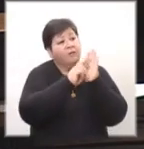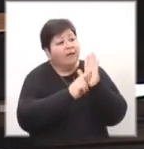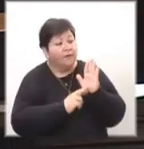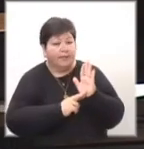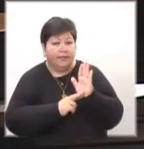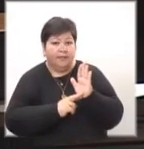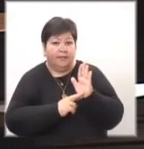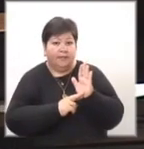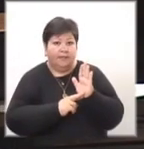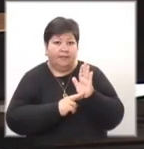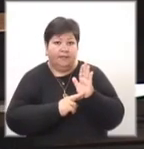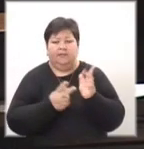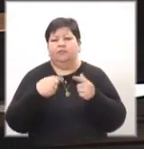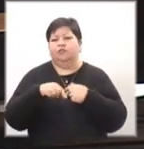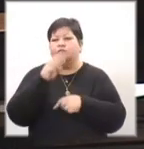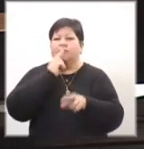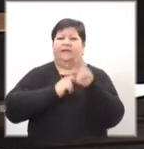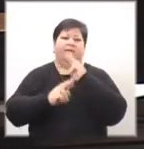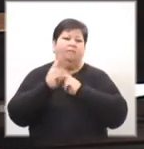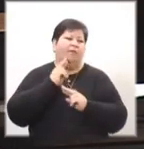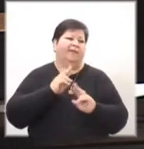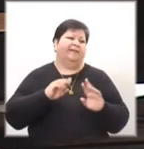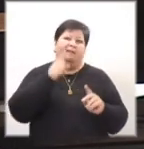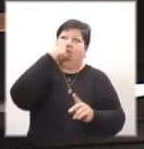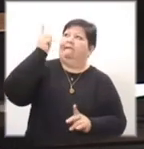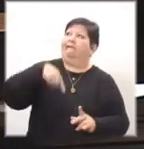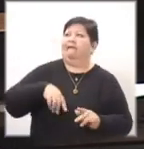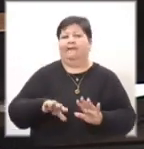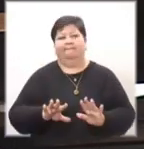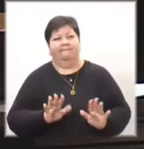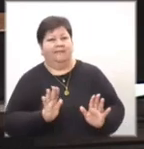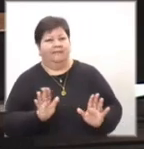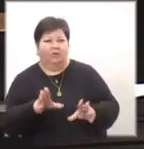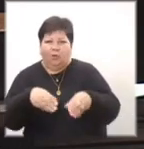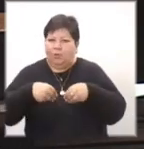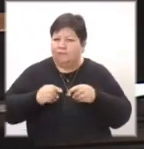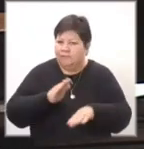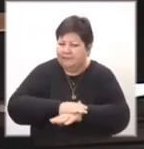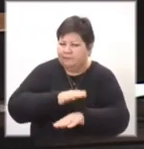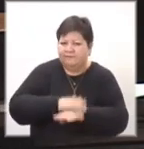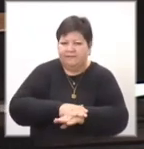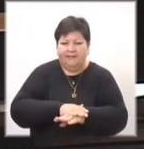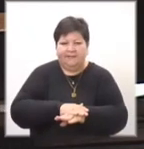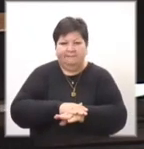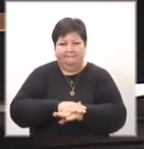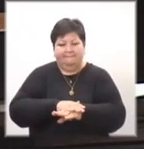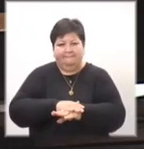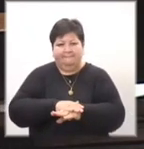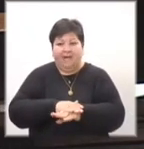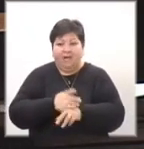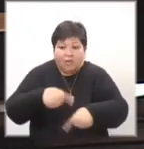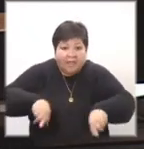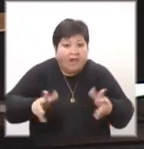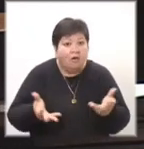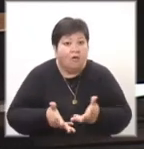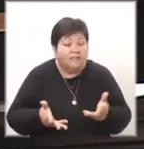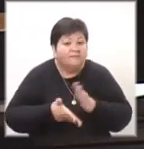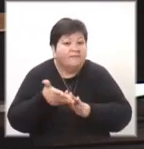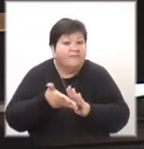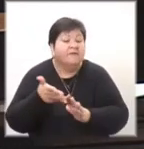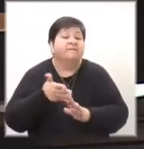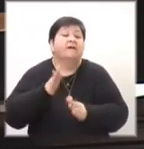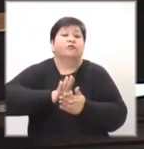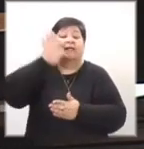que se trata de una respuesta para salir del paso y no hacerse cargo de lo que se está sometiendo a votación, porque de lo